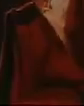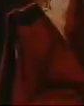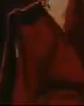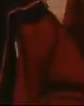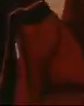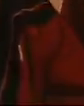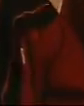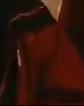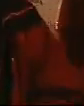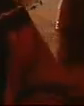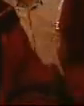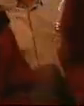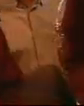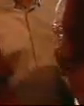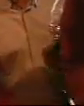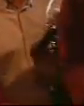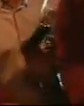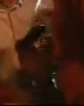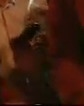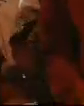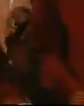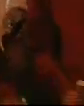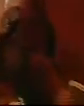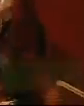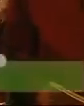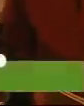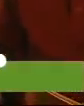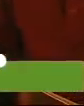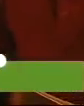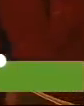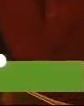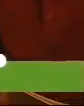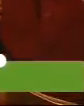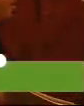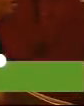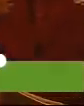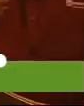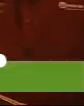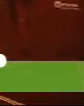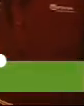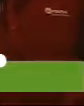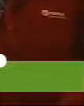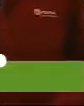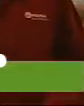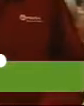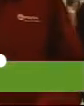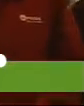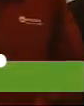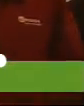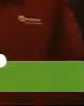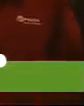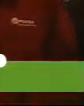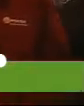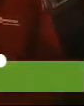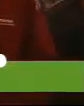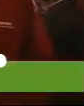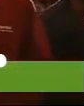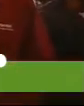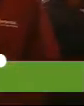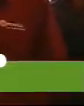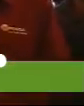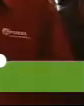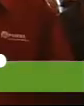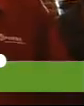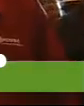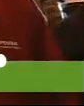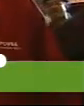para la construcción de viviendas. Pero escuchemos de parte de él pues lo que significa su visita acá a esta instalación. Bueno, sí, gracias. Efectivamente, seguimos acá en